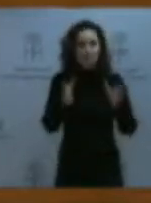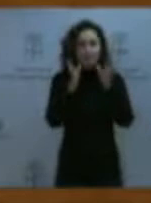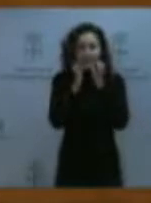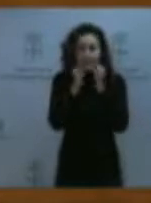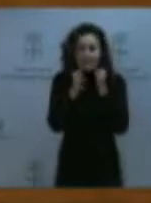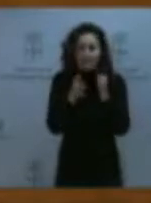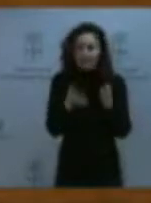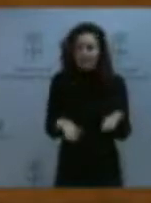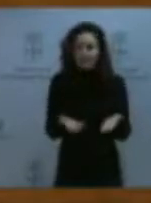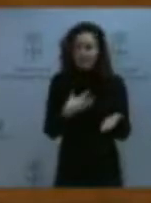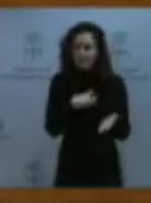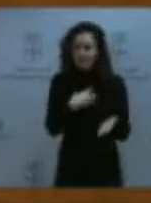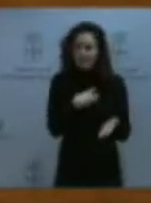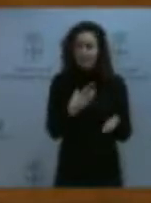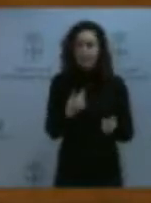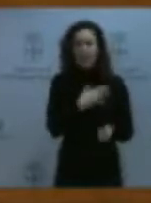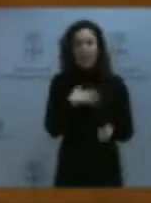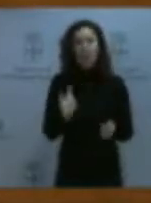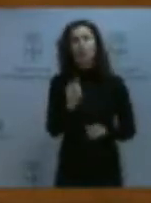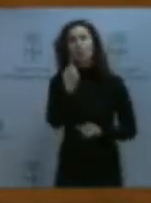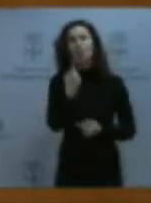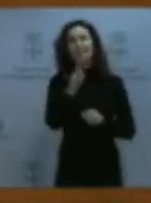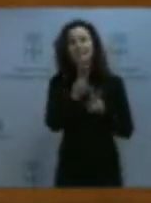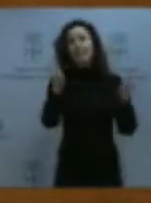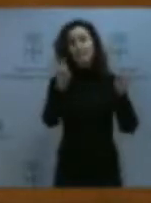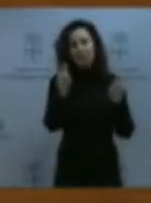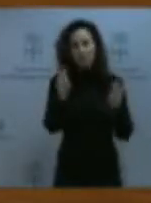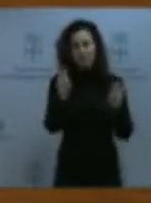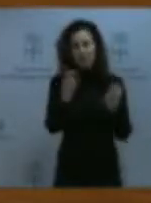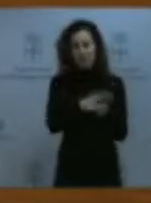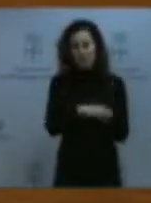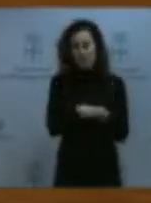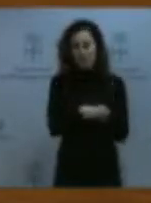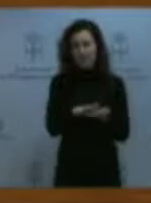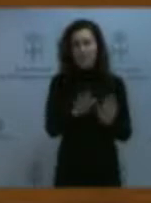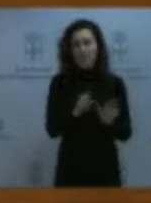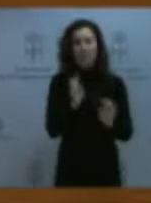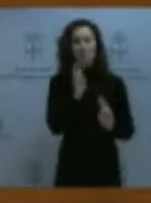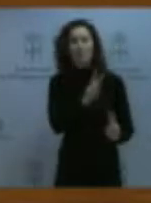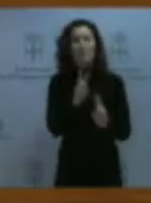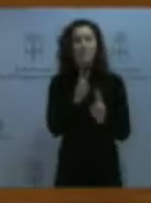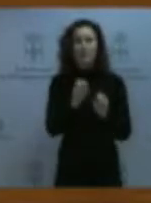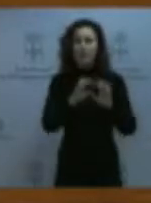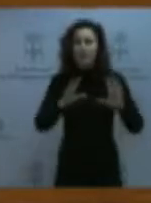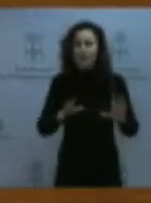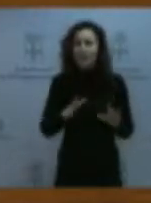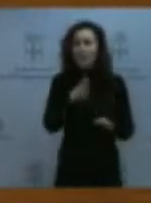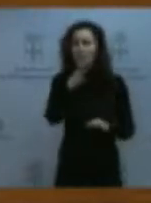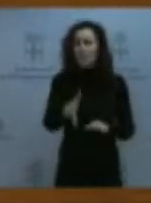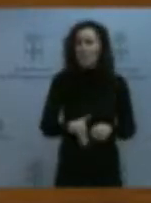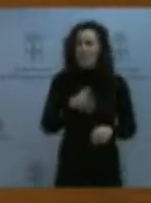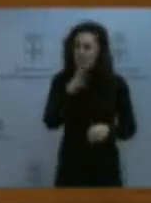cuestión que se ha comentado, pero que ejemplifica muy bien la barbaridad que se pretende mediante este